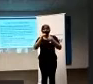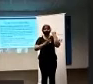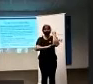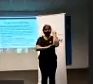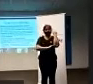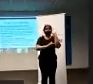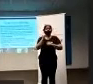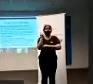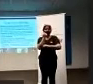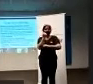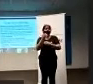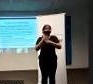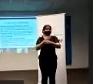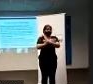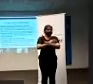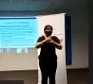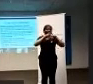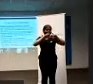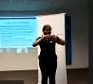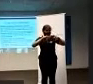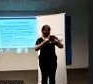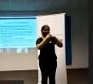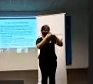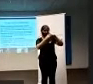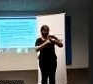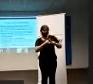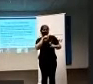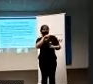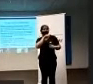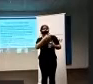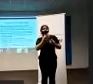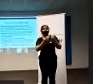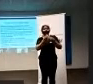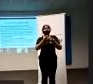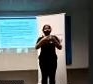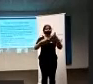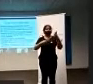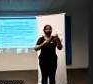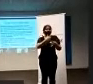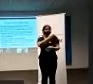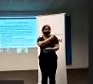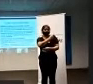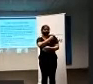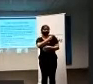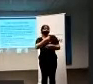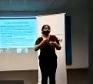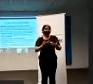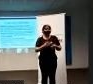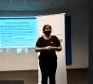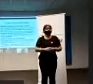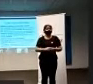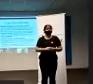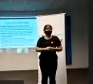sin inmunosupresión, que es lo ideal, y la decisión deberá ser individualizada por el médico tratante. En cuanto a los pacientes oncológicos y